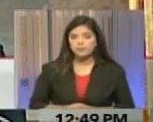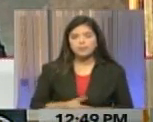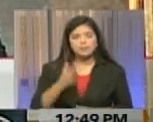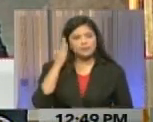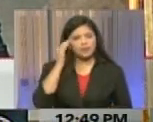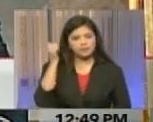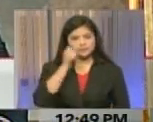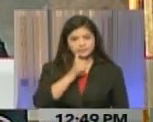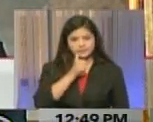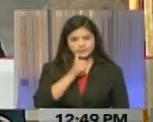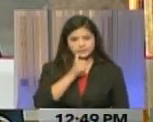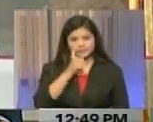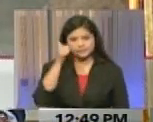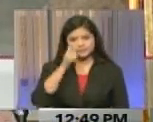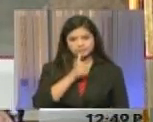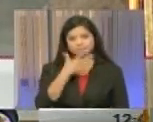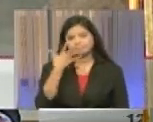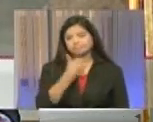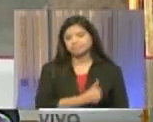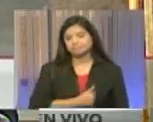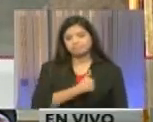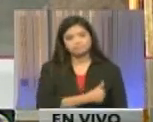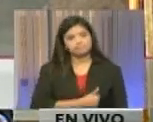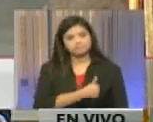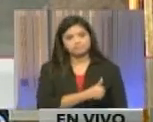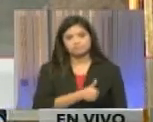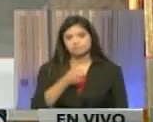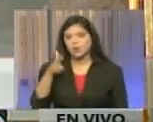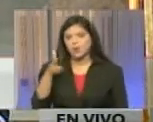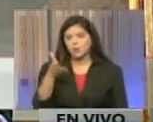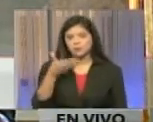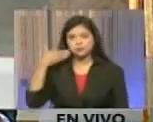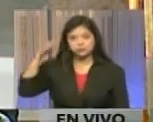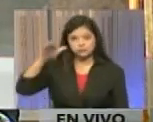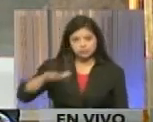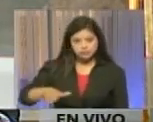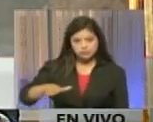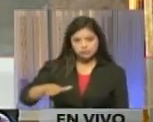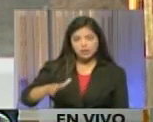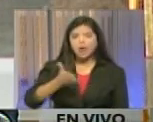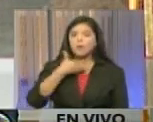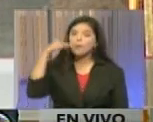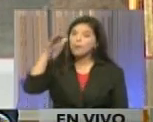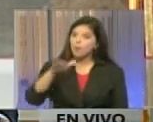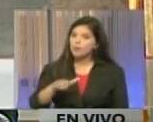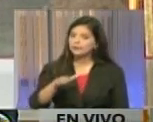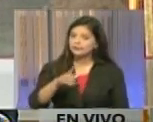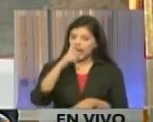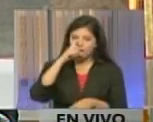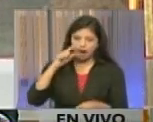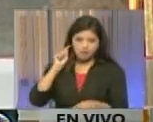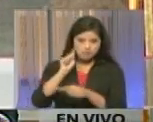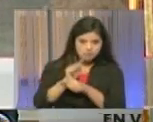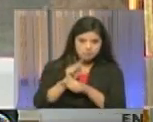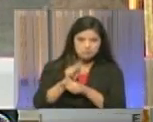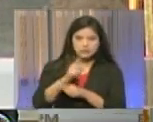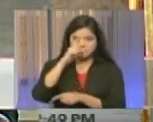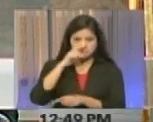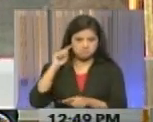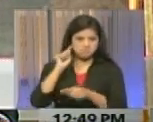sábado, el lamentable crimen, la muerte por encargo, un